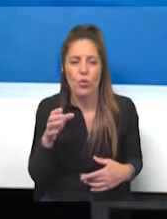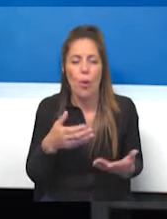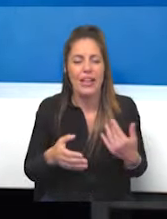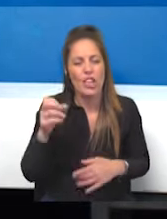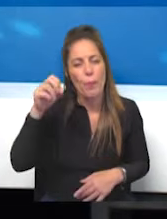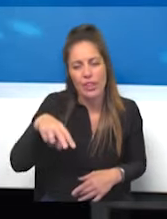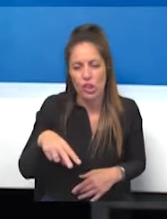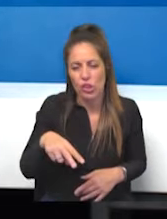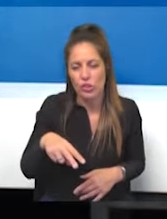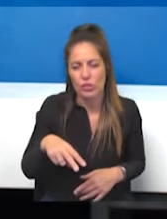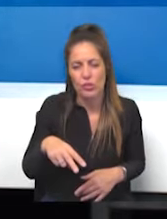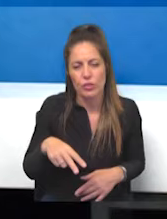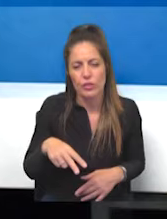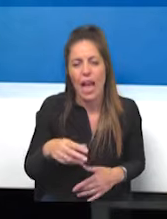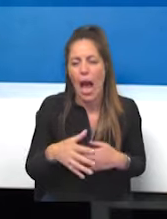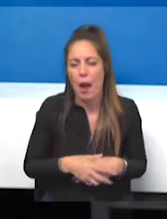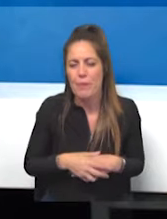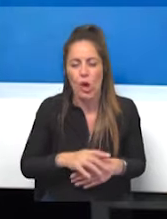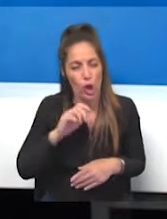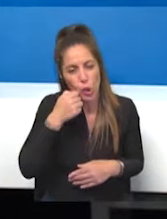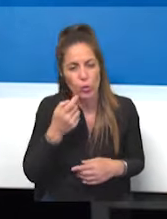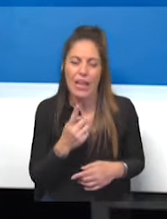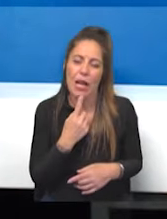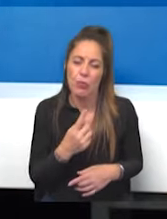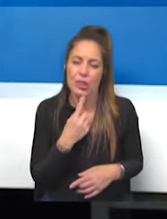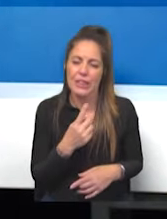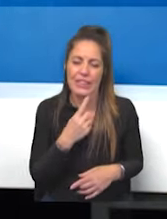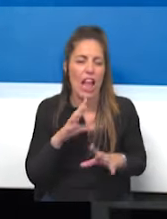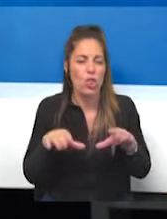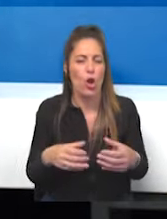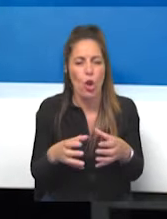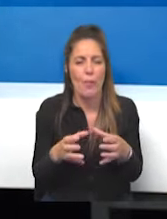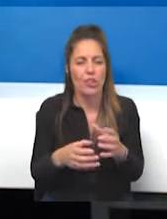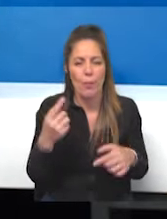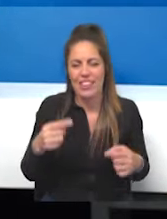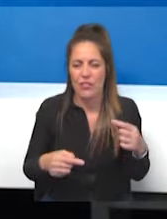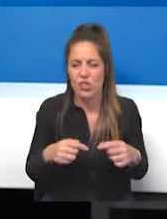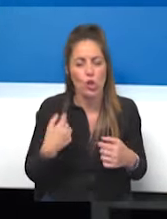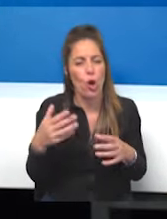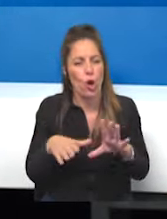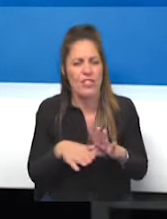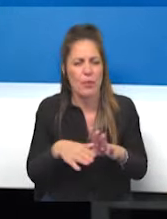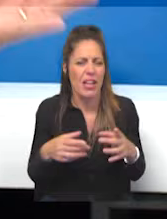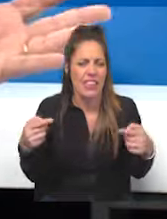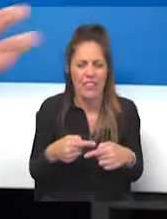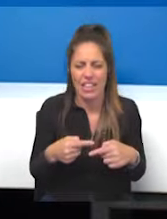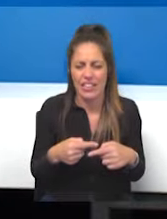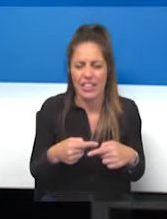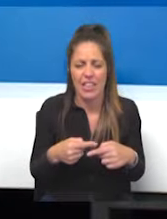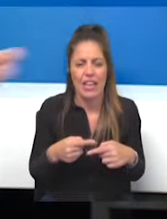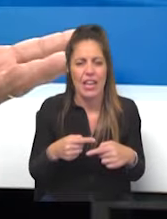opinión con amigos que nos gusta mucho la política de todos los partidos más diversos y todos coincidíamos que en el debate de masa y